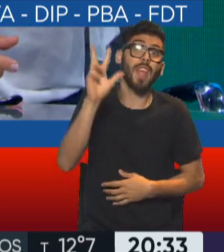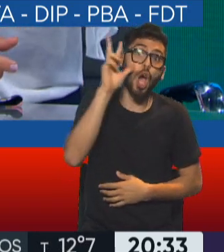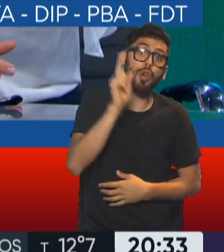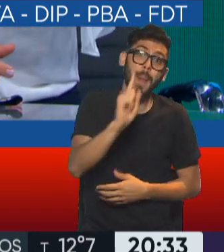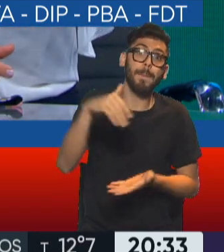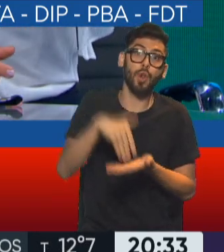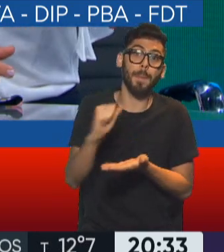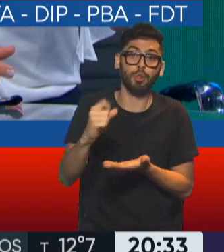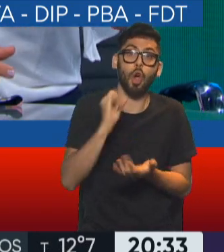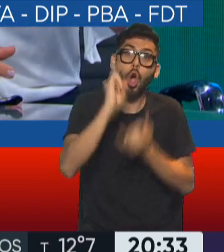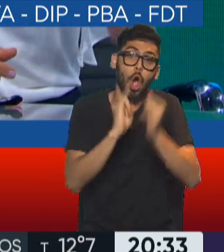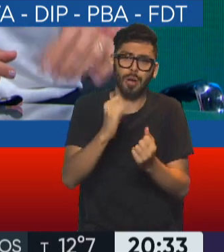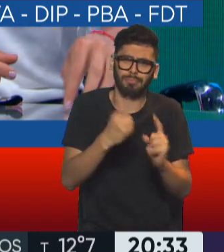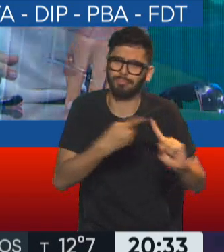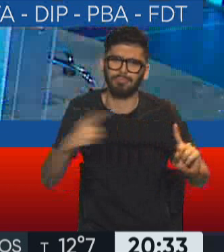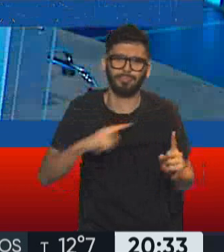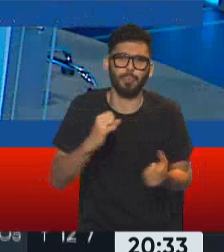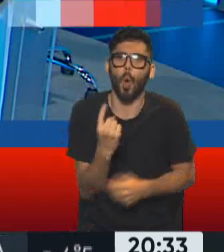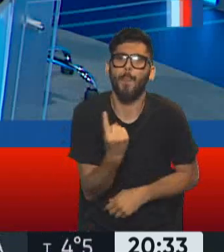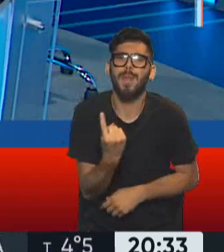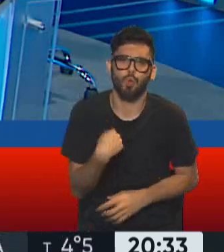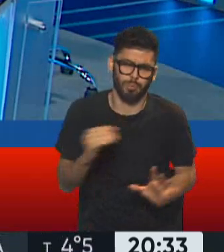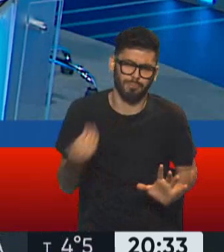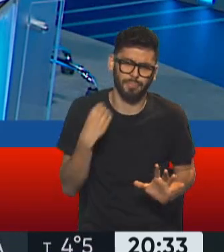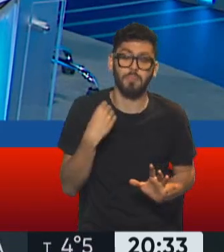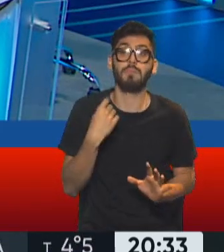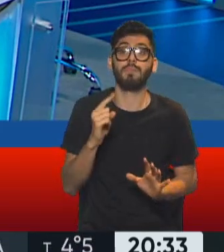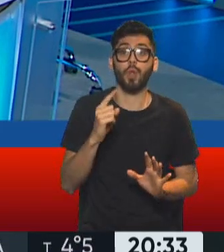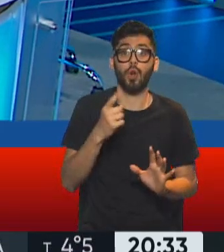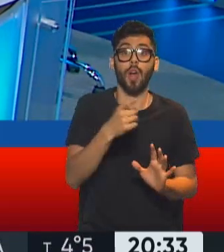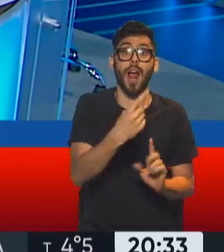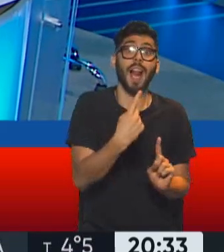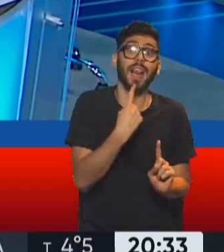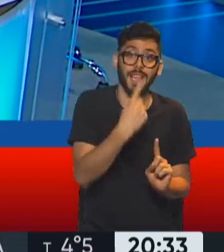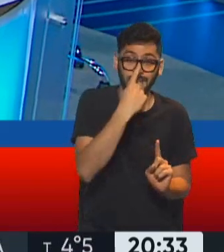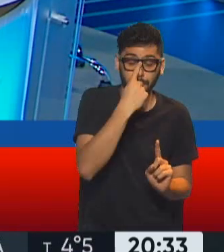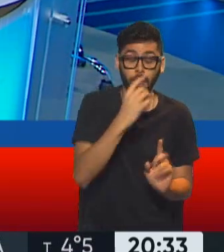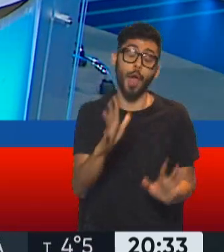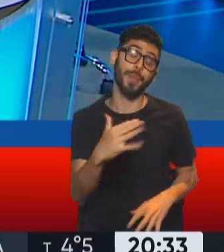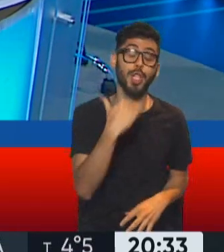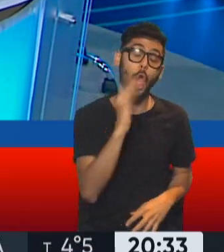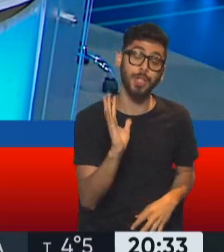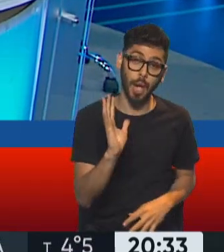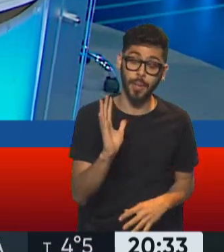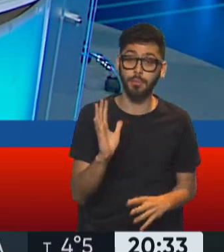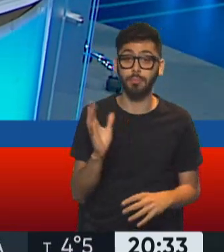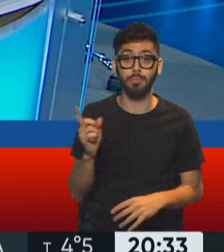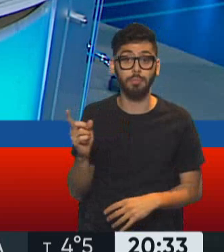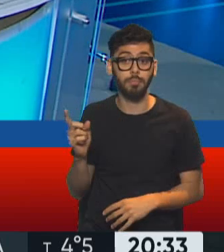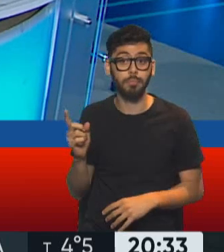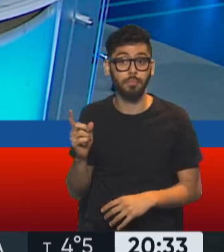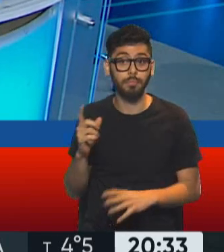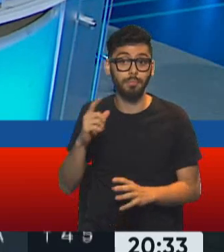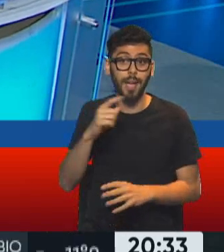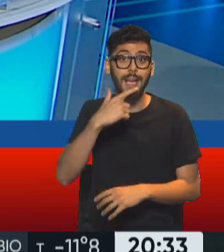tiempo para contestarle todo porque tenía un minuto de réplica, claramente parte de lo que él dice, por si no lo sabés, no sé hace cuánto que camina